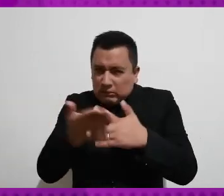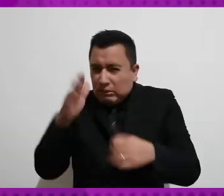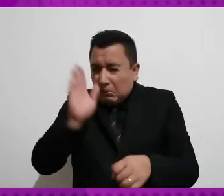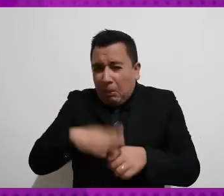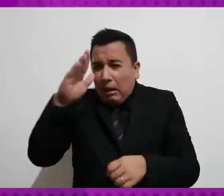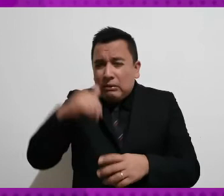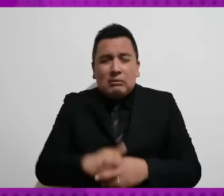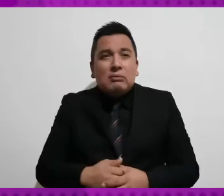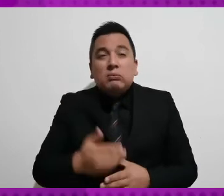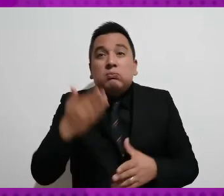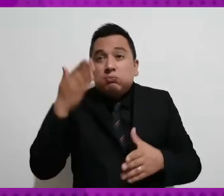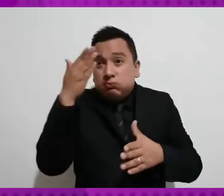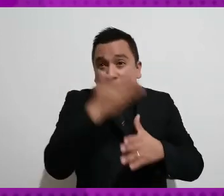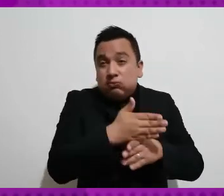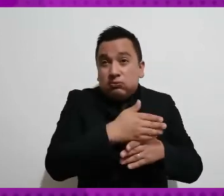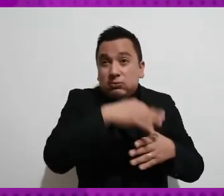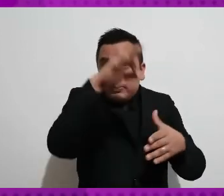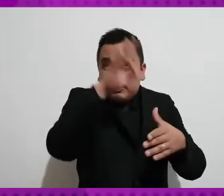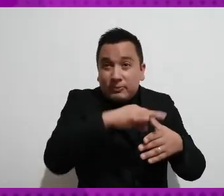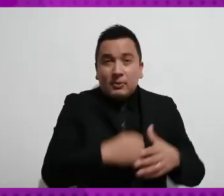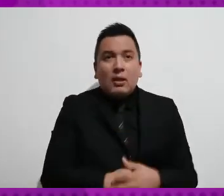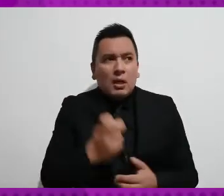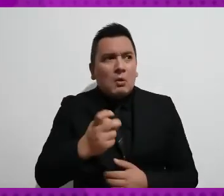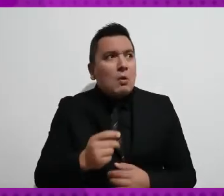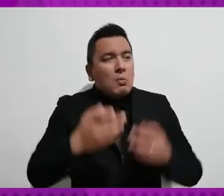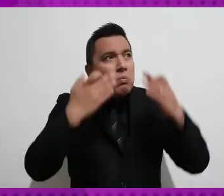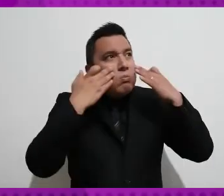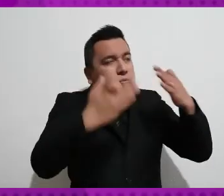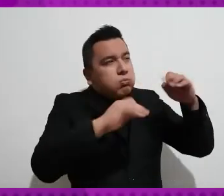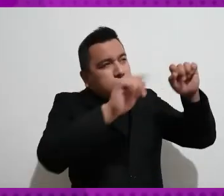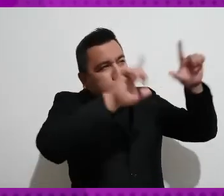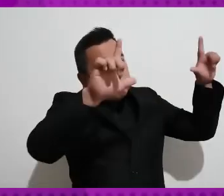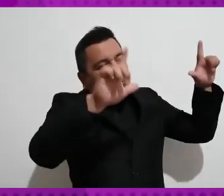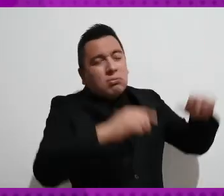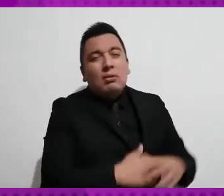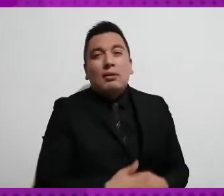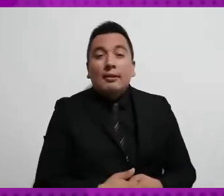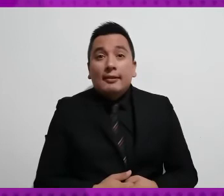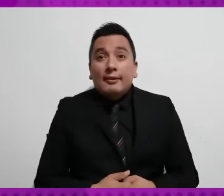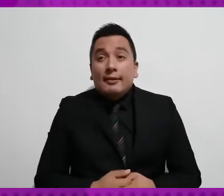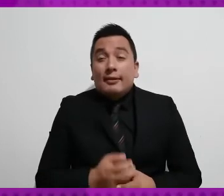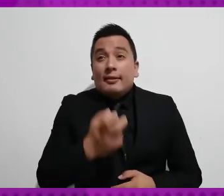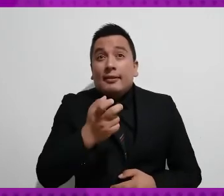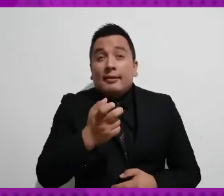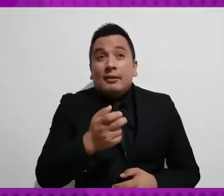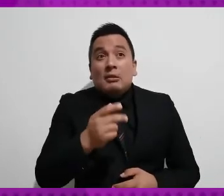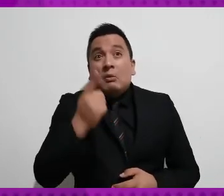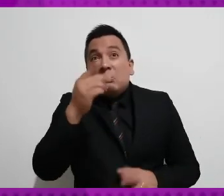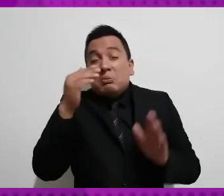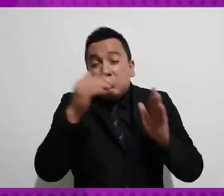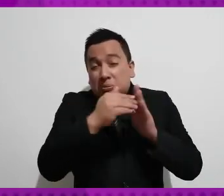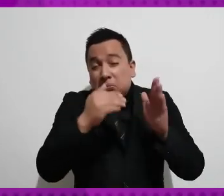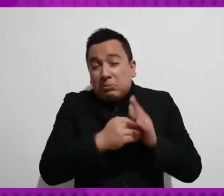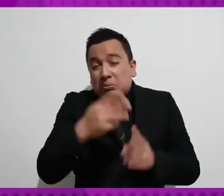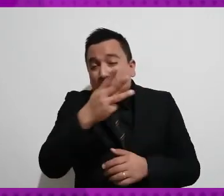lista nominal, que acudieron a sus casillas, pudieron observar estos carteles. Estamos hablando de